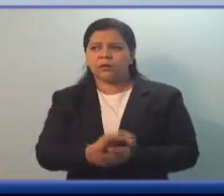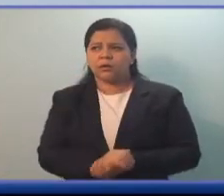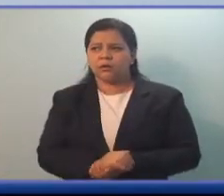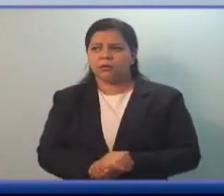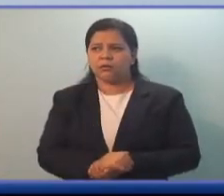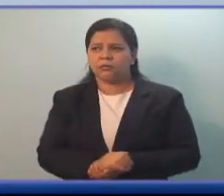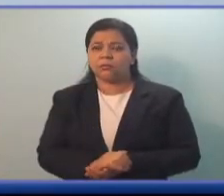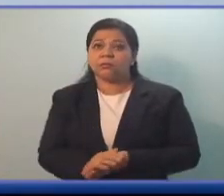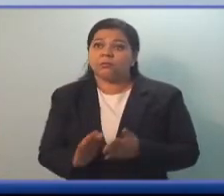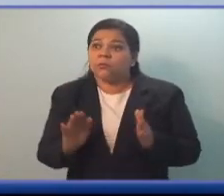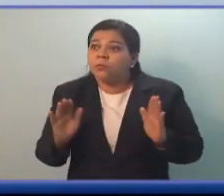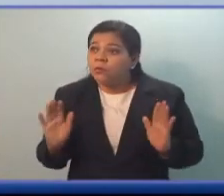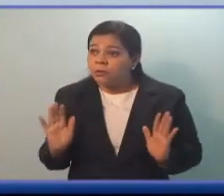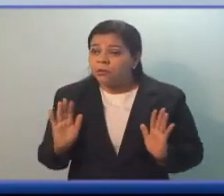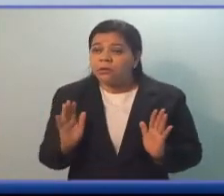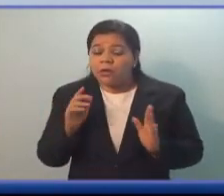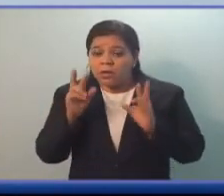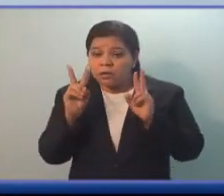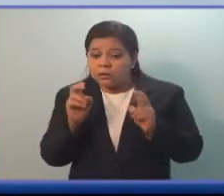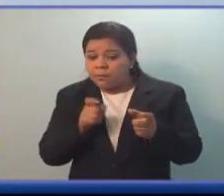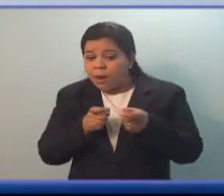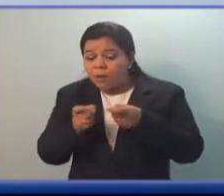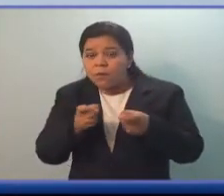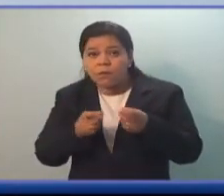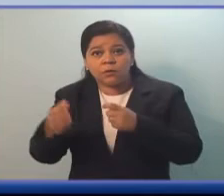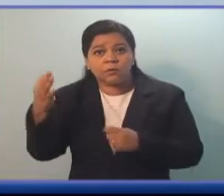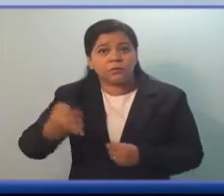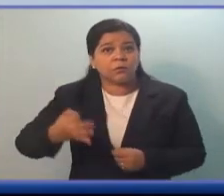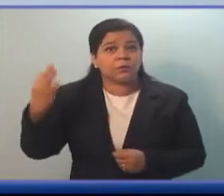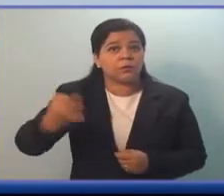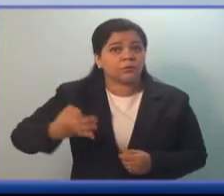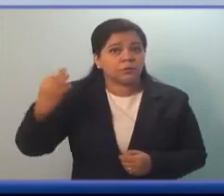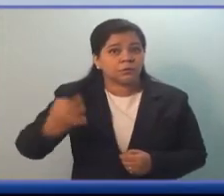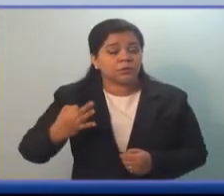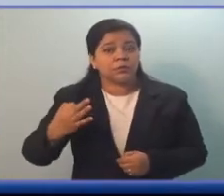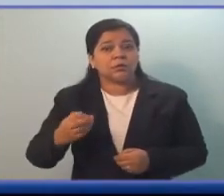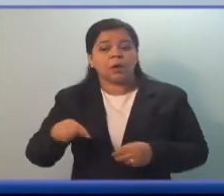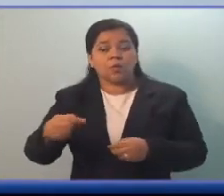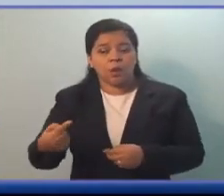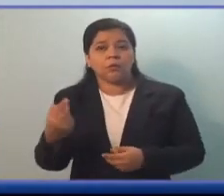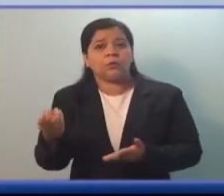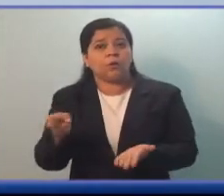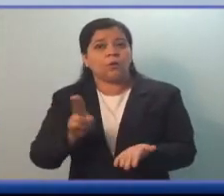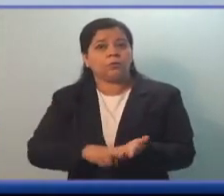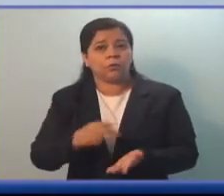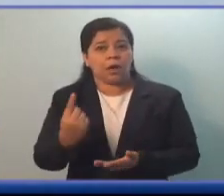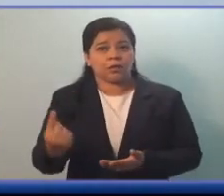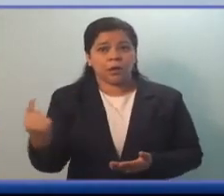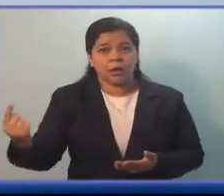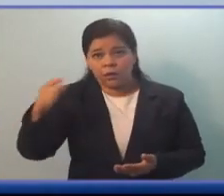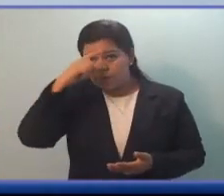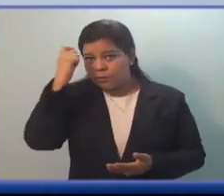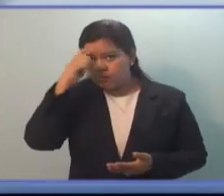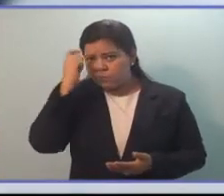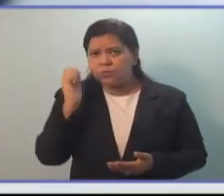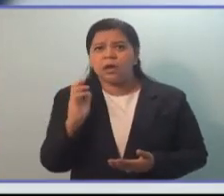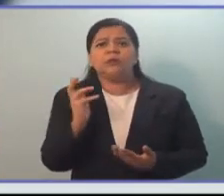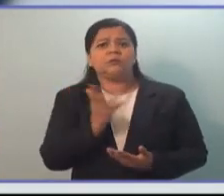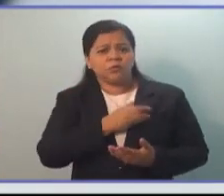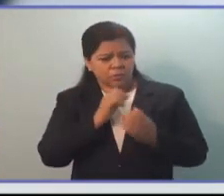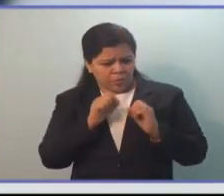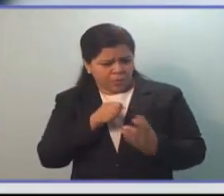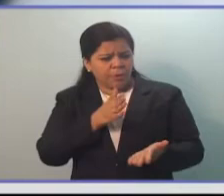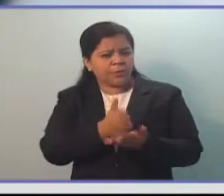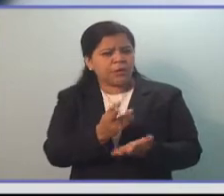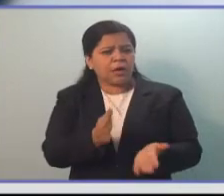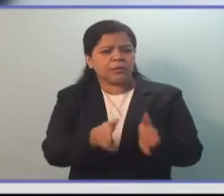sea, precisamente los controles que tienen que haber en el ingreso del personal. Uno puede llegar a una institución y a lo